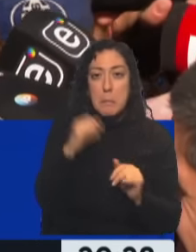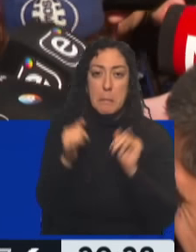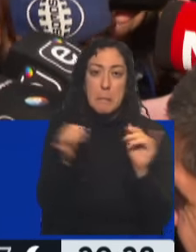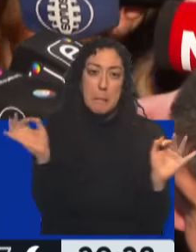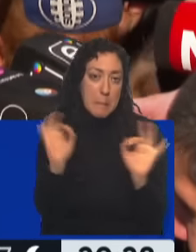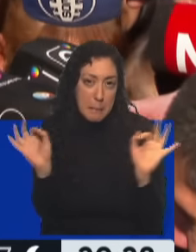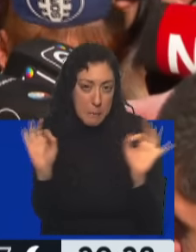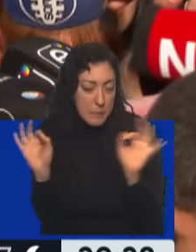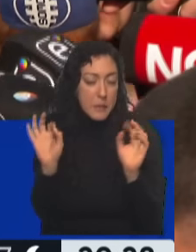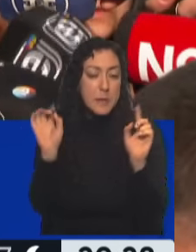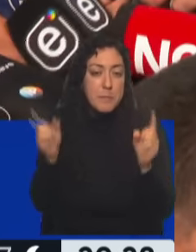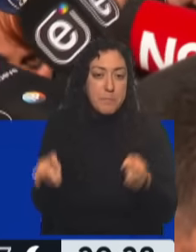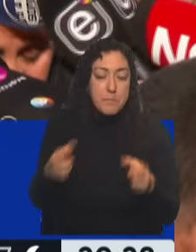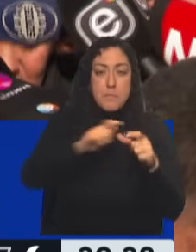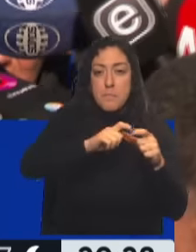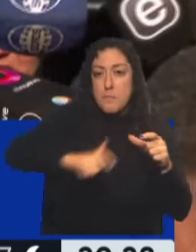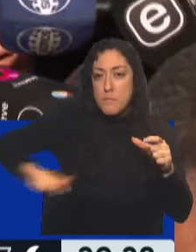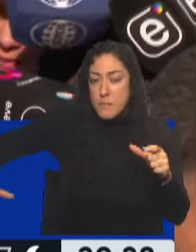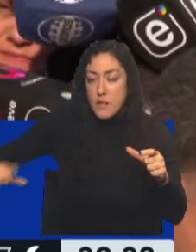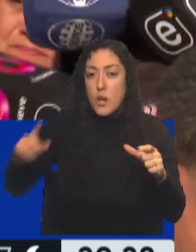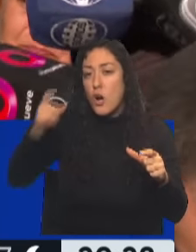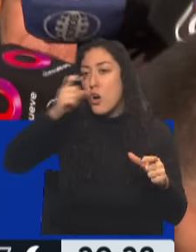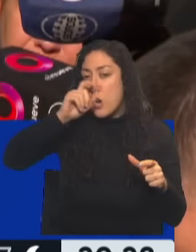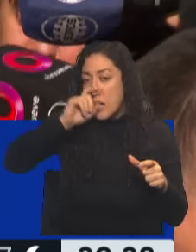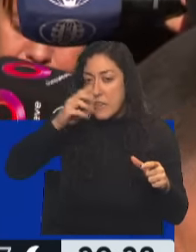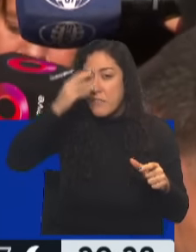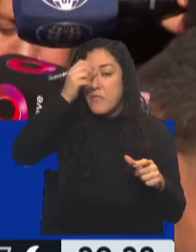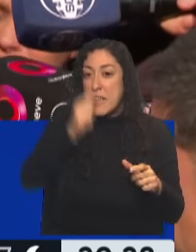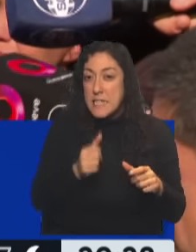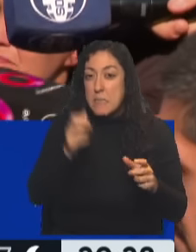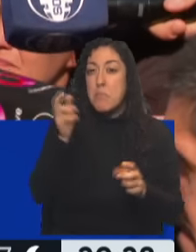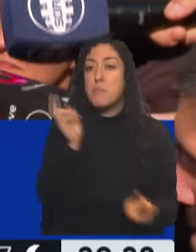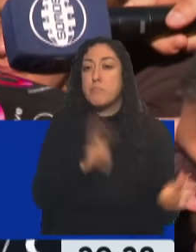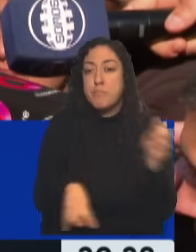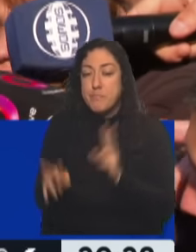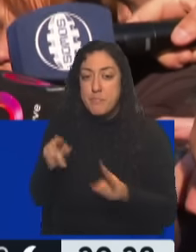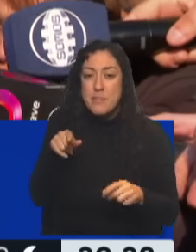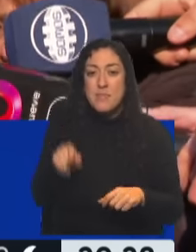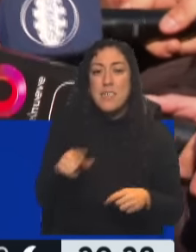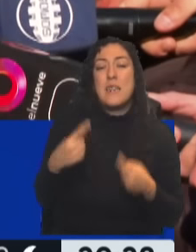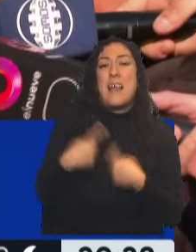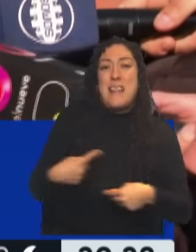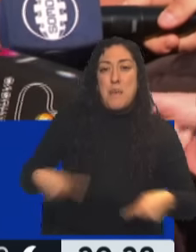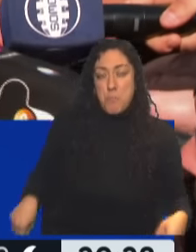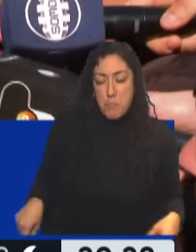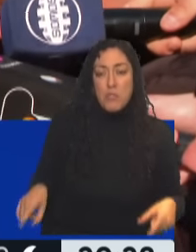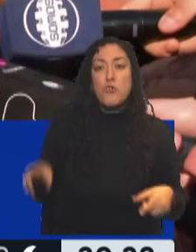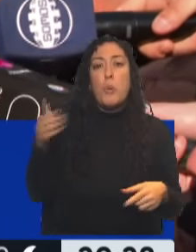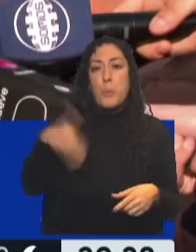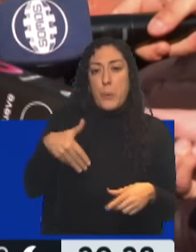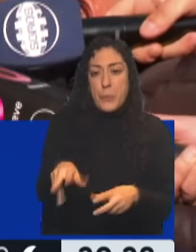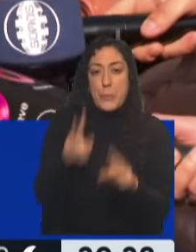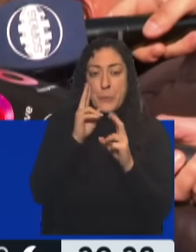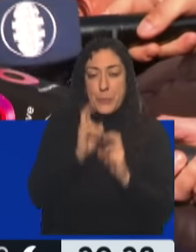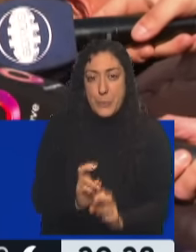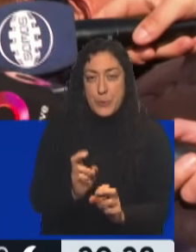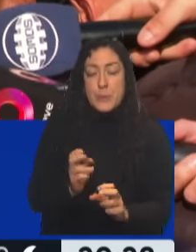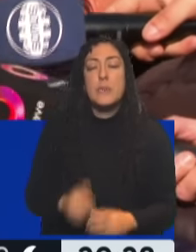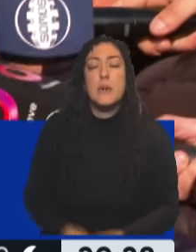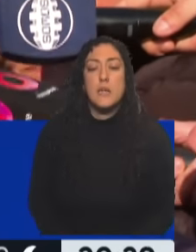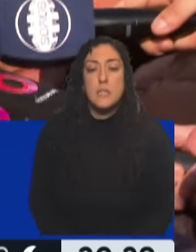río Santa Lucía en Corrientes, donde durante el fin de semana se encontraron diferentes elementos que van a ser peritados. El